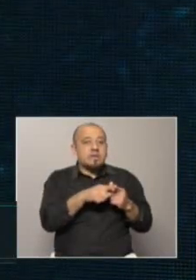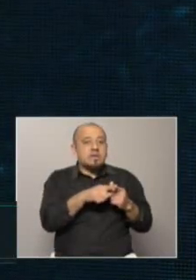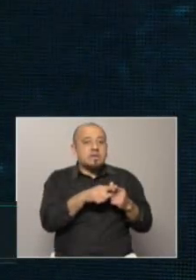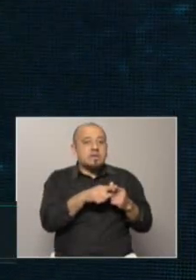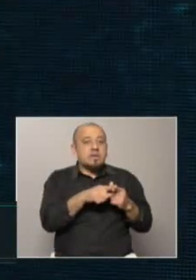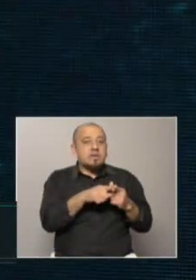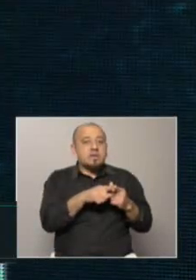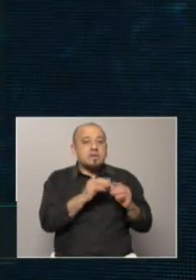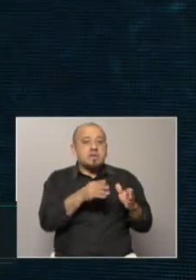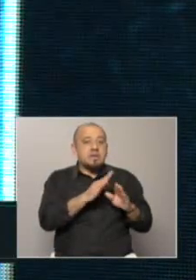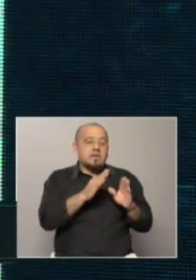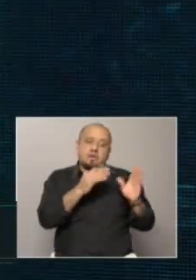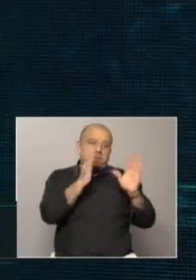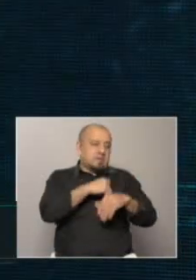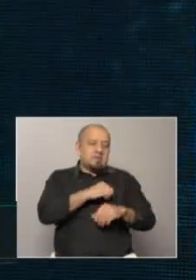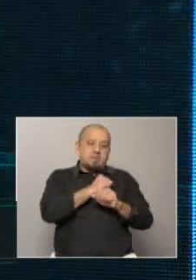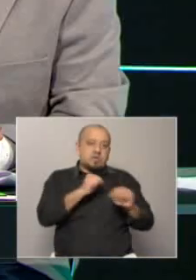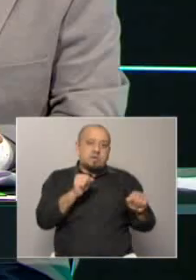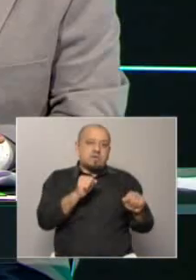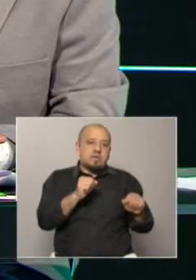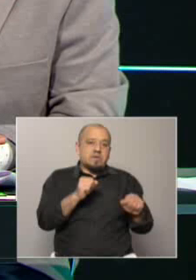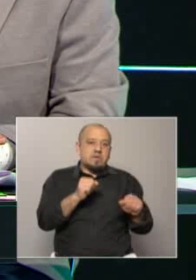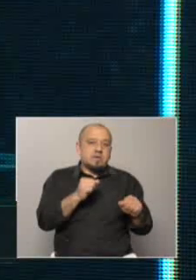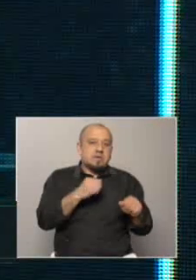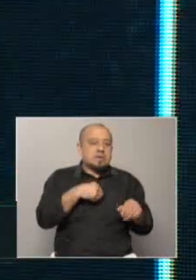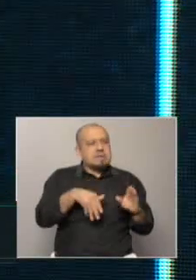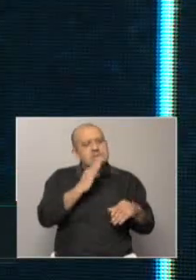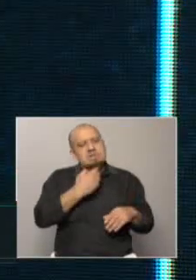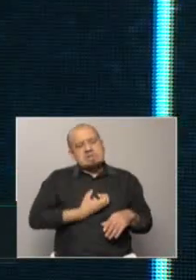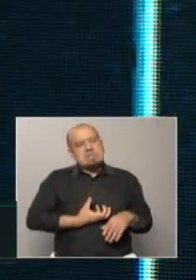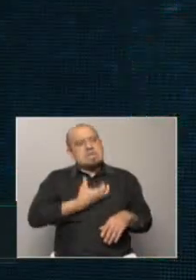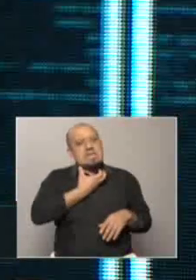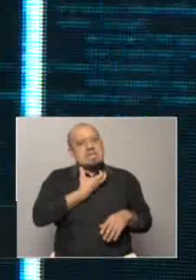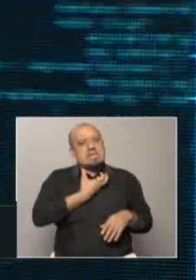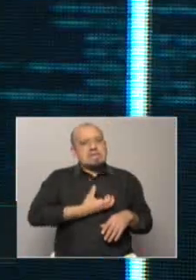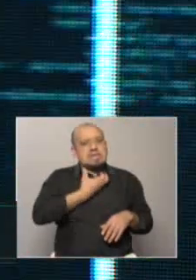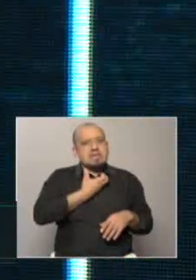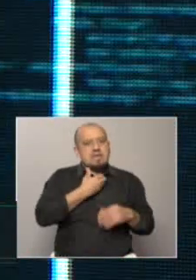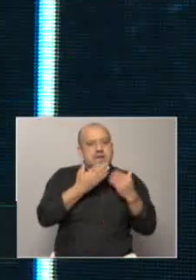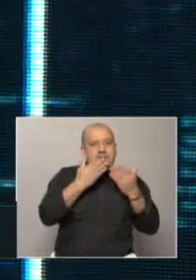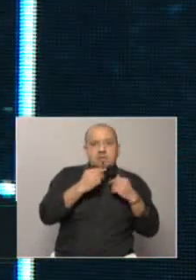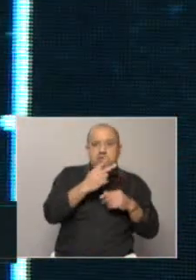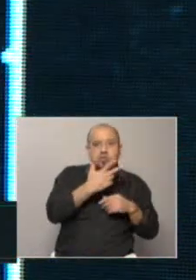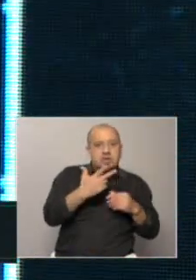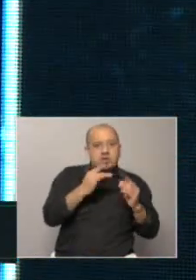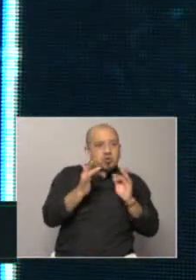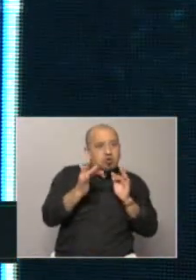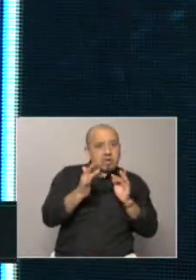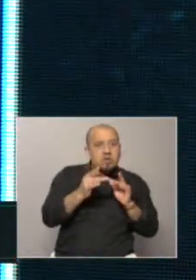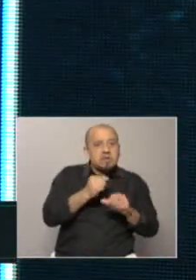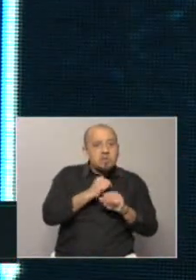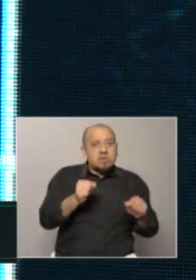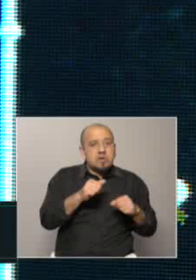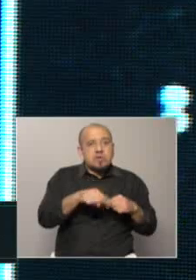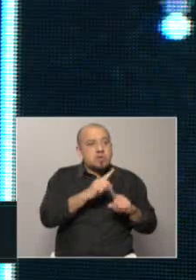mirá, Pity está indispuesto, no lo vas a encontrar. Indispuesto. Yo me fui con una calentura tremenda, intenté hablar con dos o tres contactos que tenía para ver si podía revertir de alguna manera,